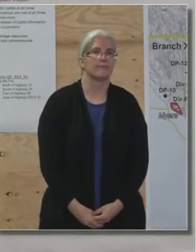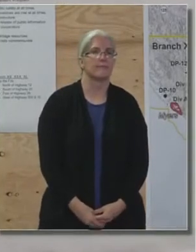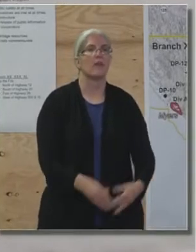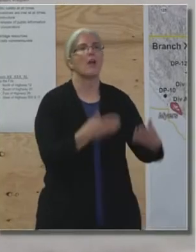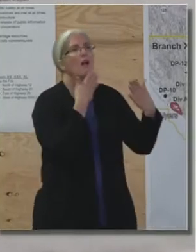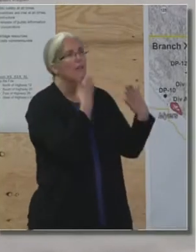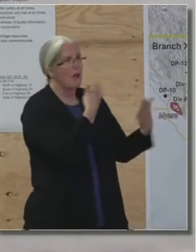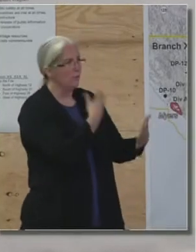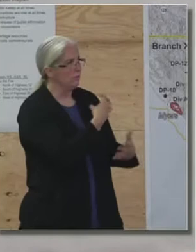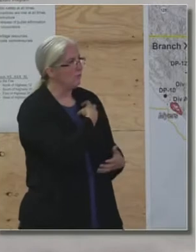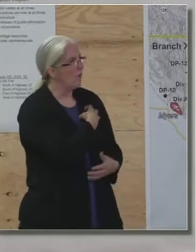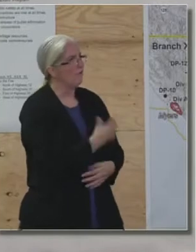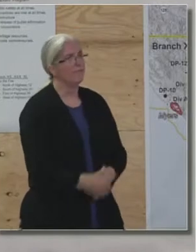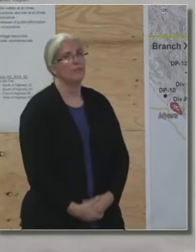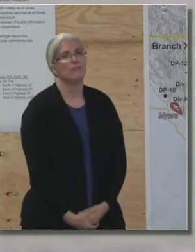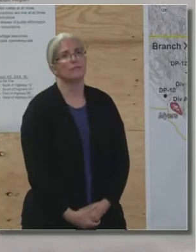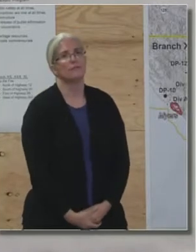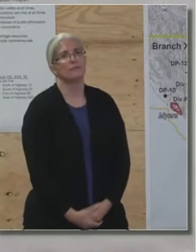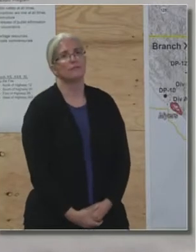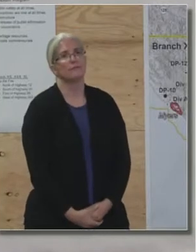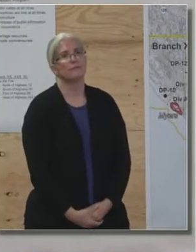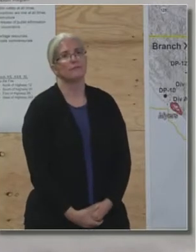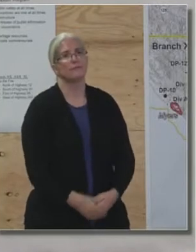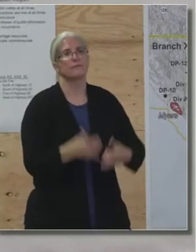gracias señor algo así